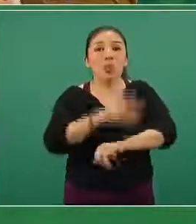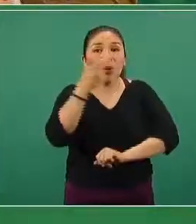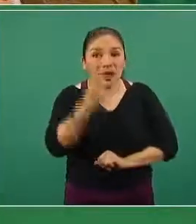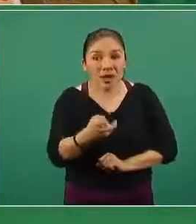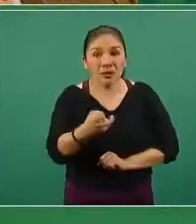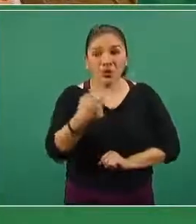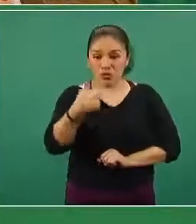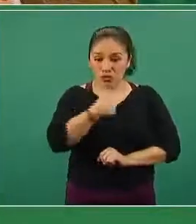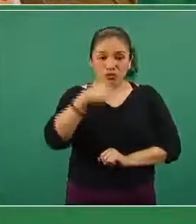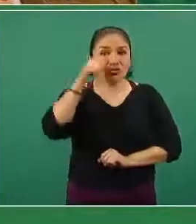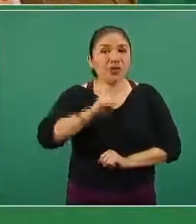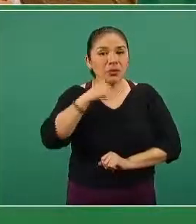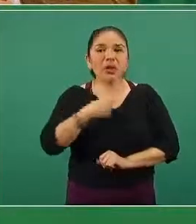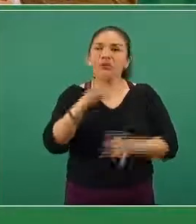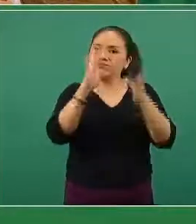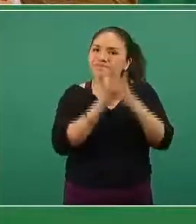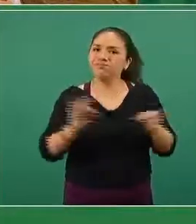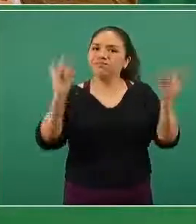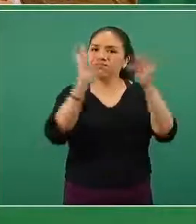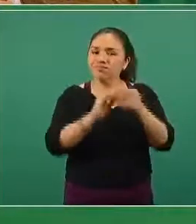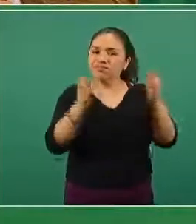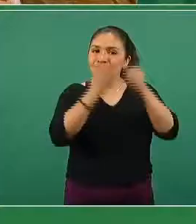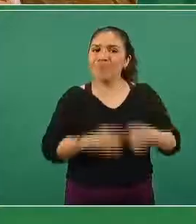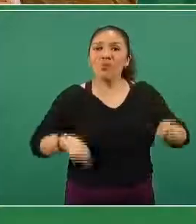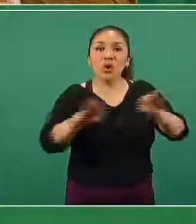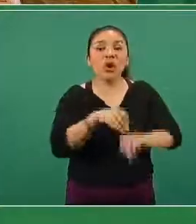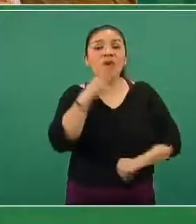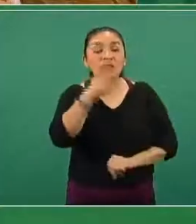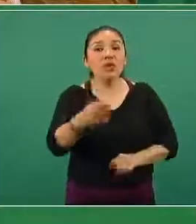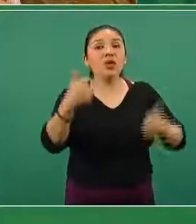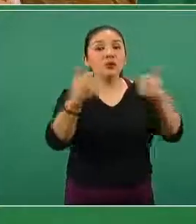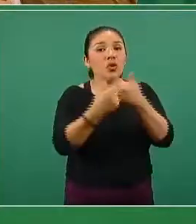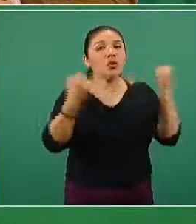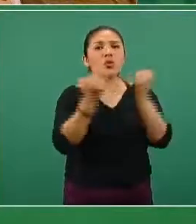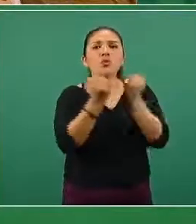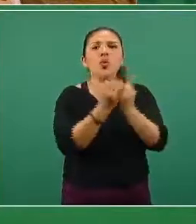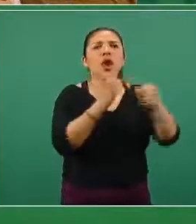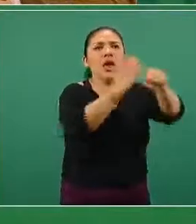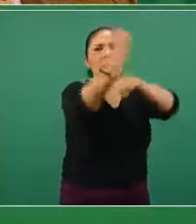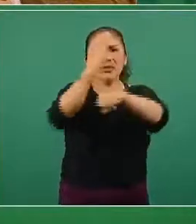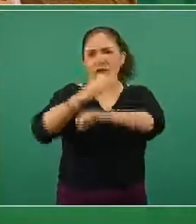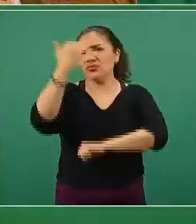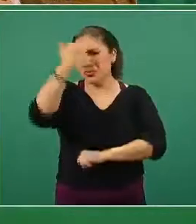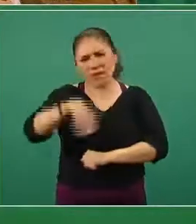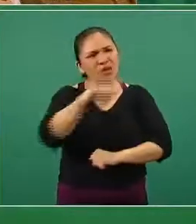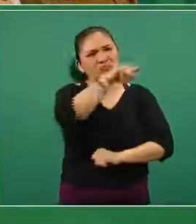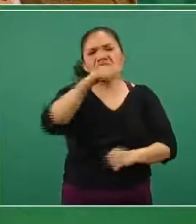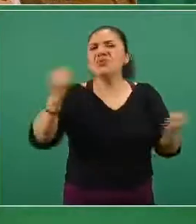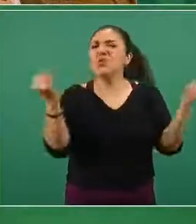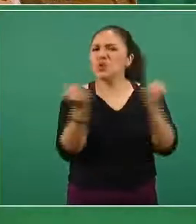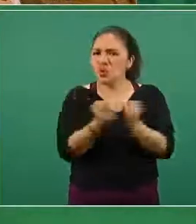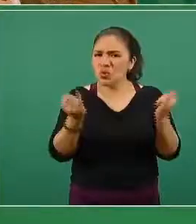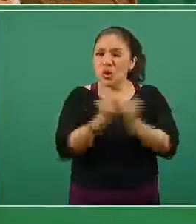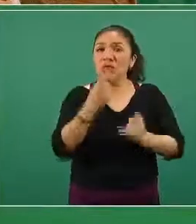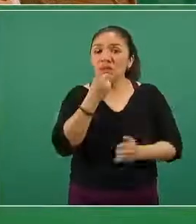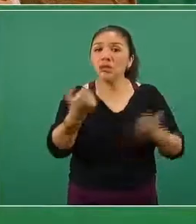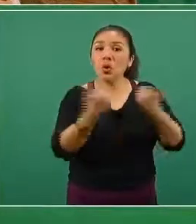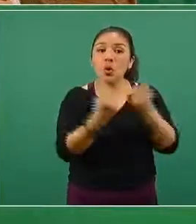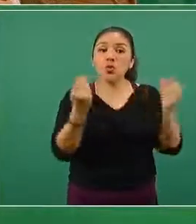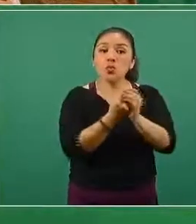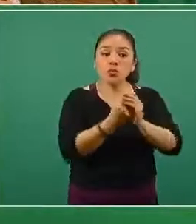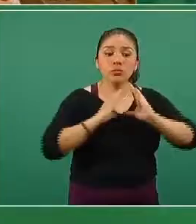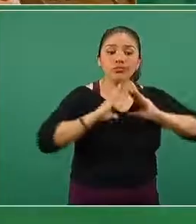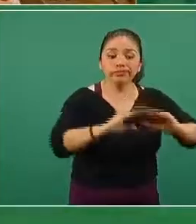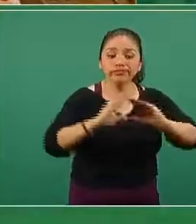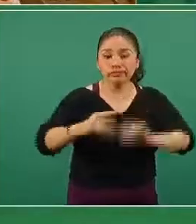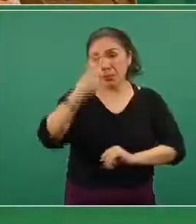nosotros siempre insistimos, y las entidades federativas sabemos que lo hacen constantemente, una capacitación